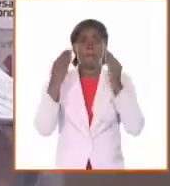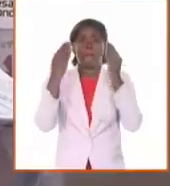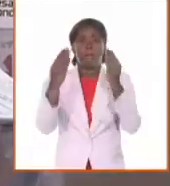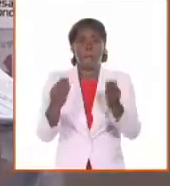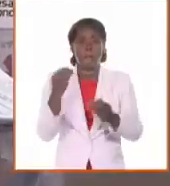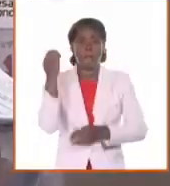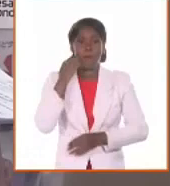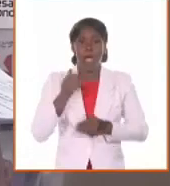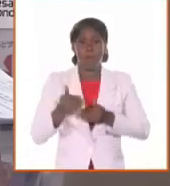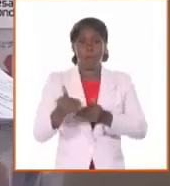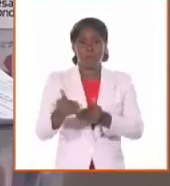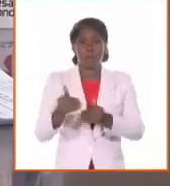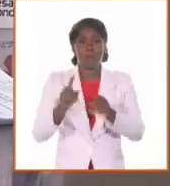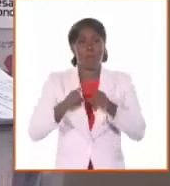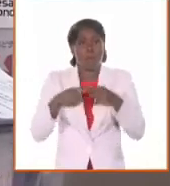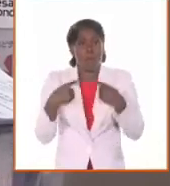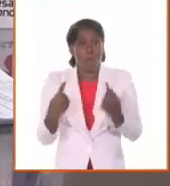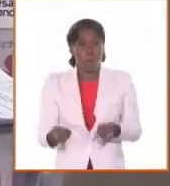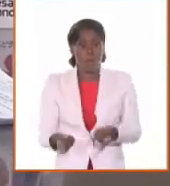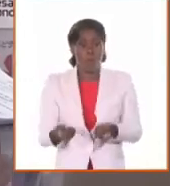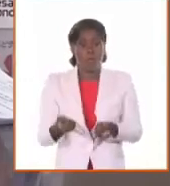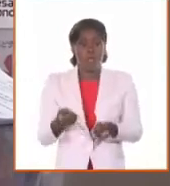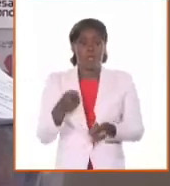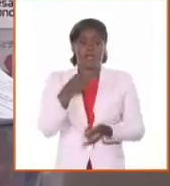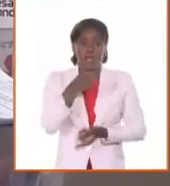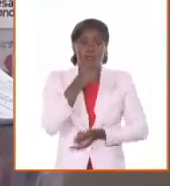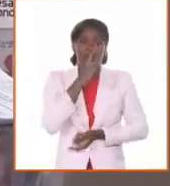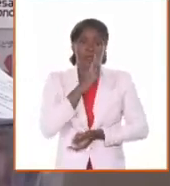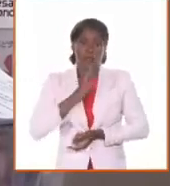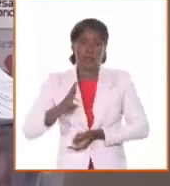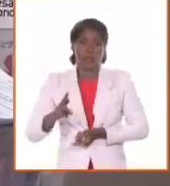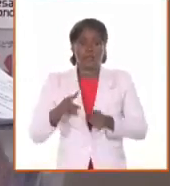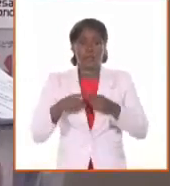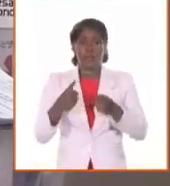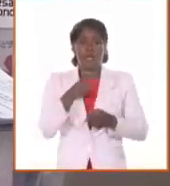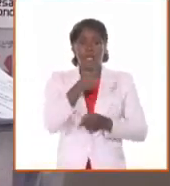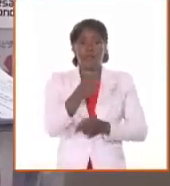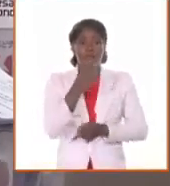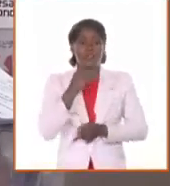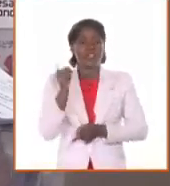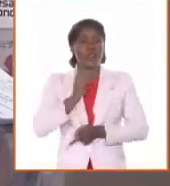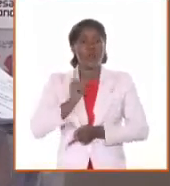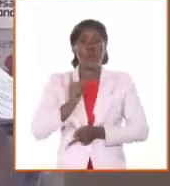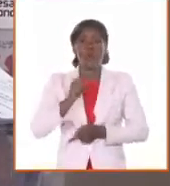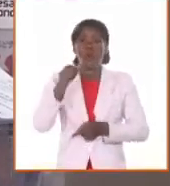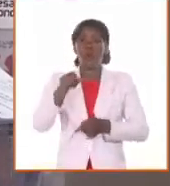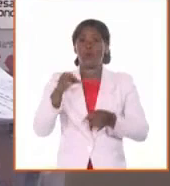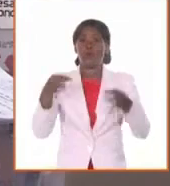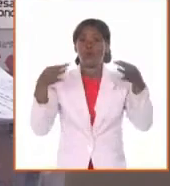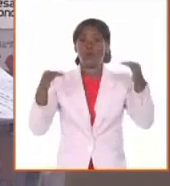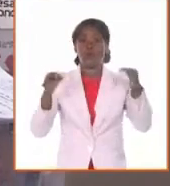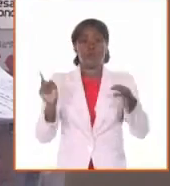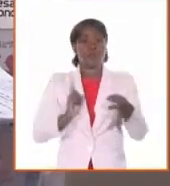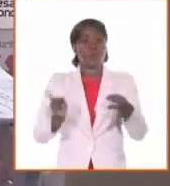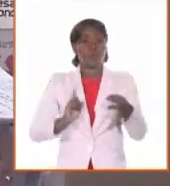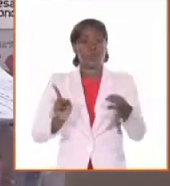se piensa adelantar a través de online y cuando debe recibir el servicio no lo tiene de maltrato a las personas en alguna